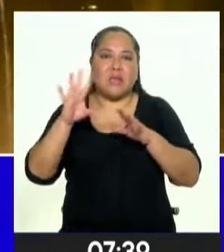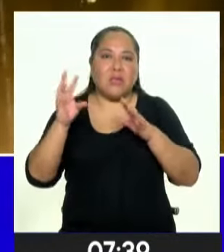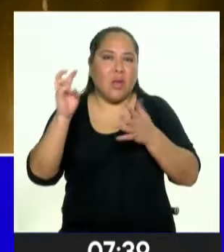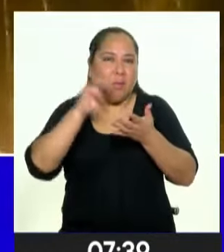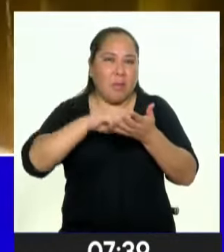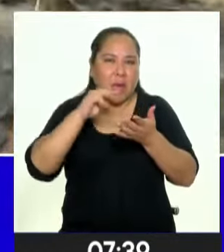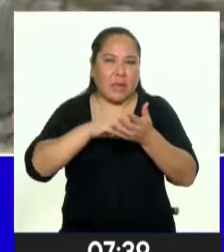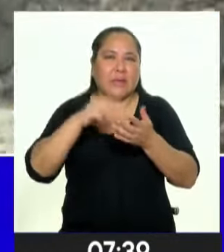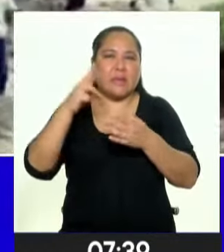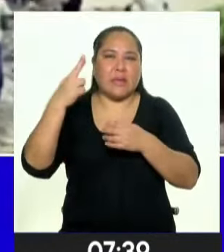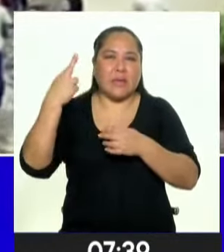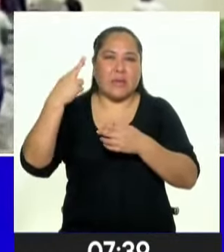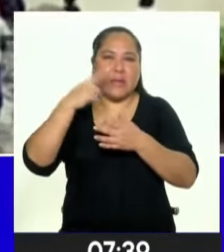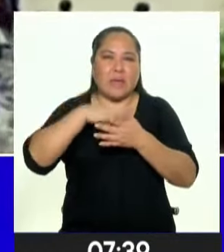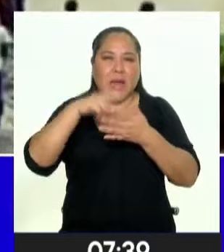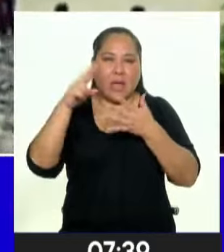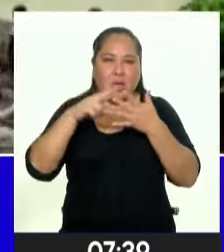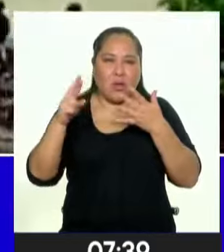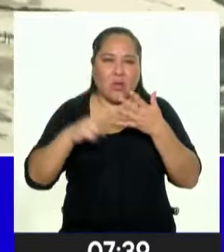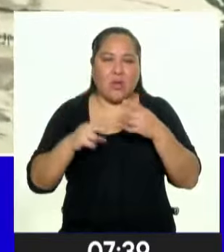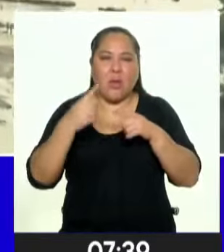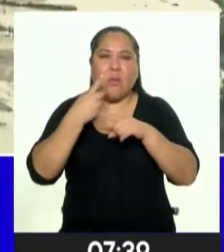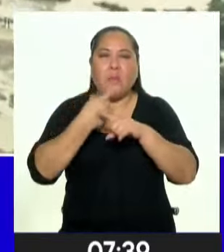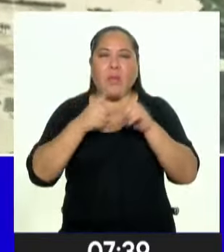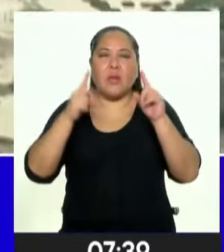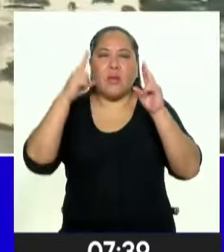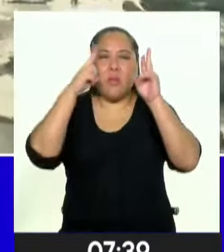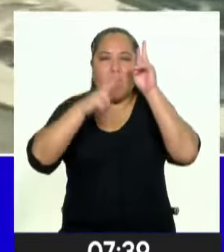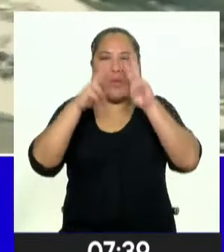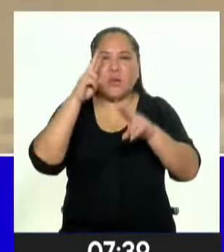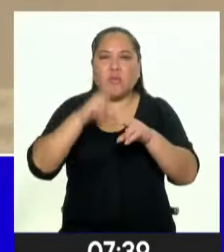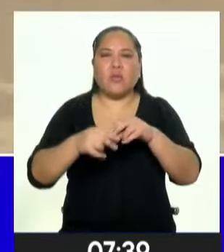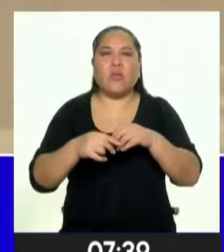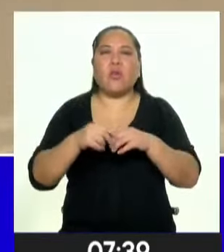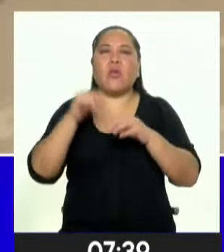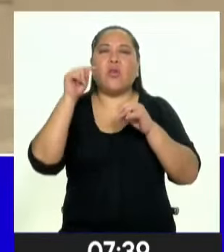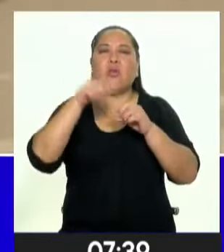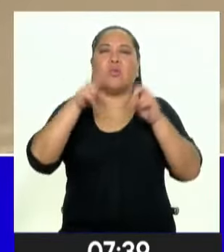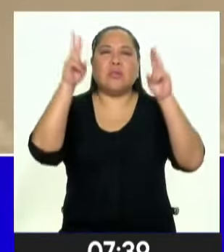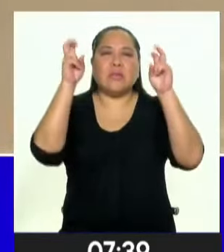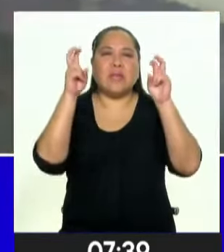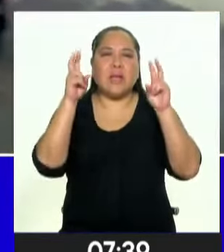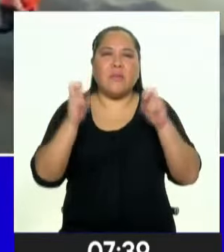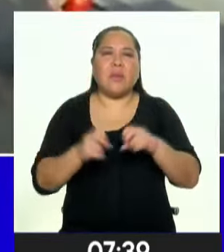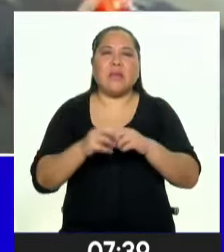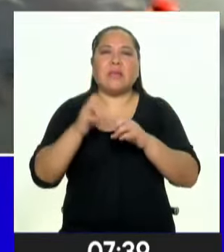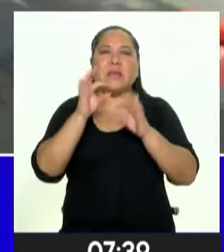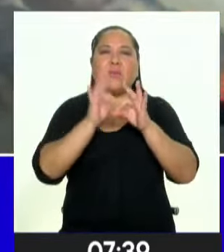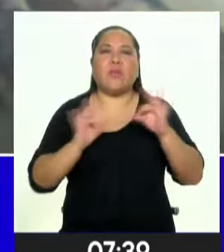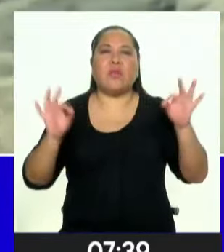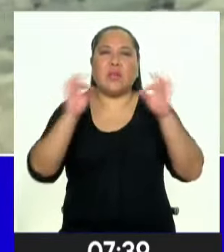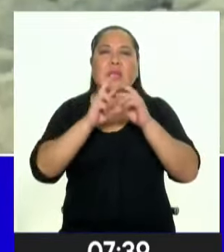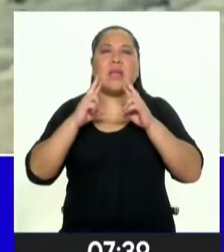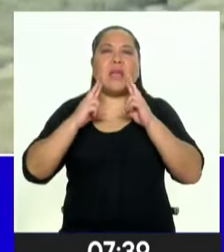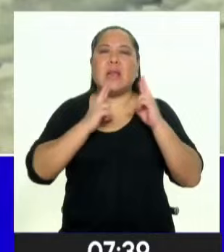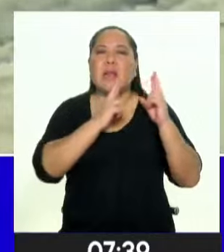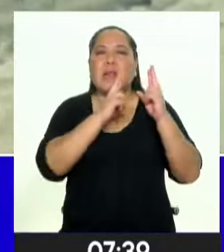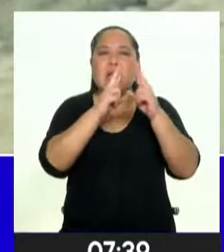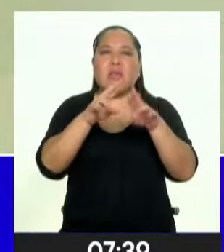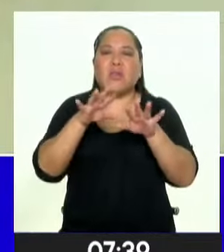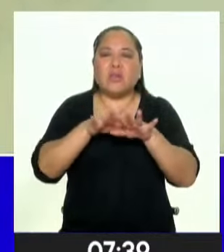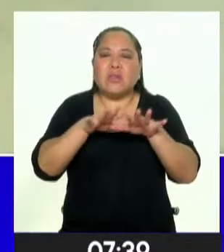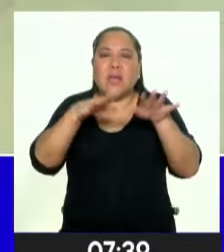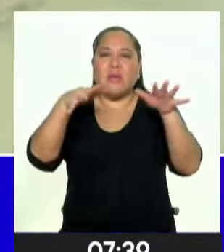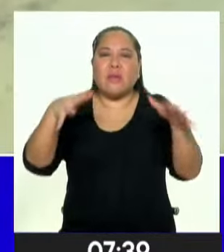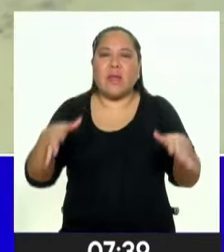de los puntos críticos y los productos críticos son básicamente Ríos quebradas drenes